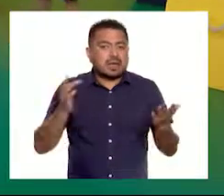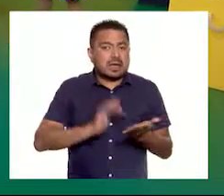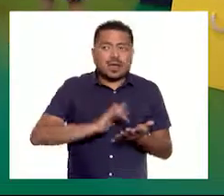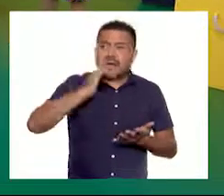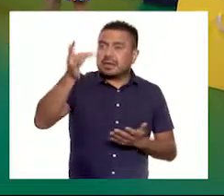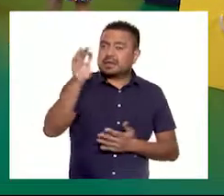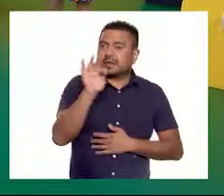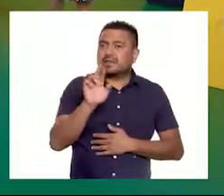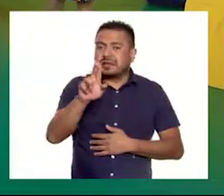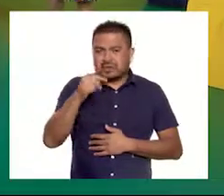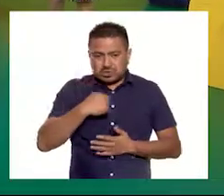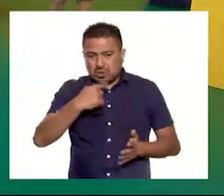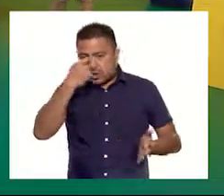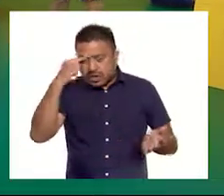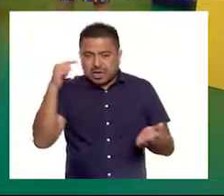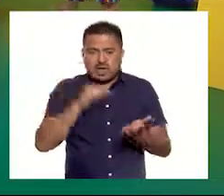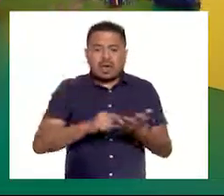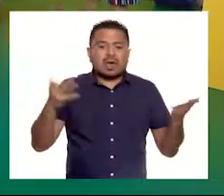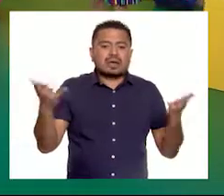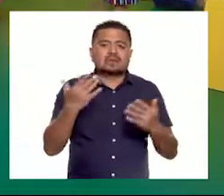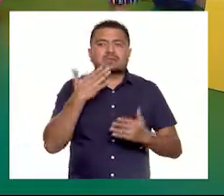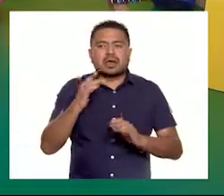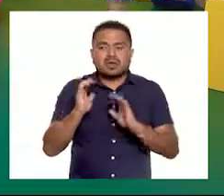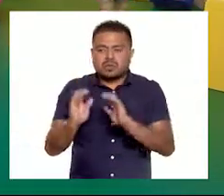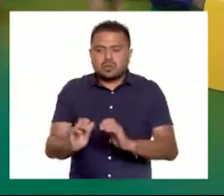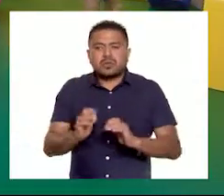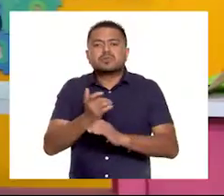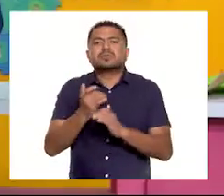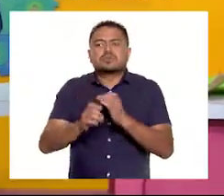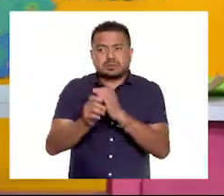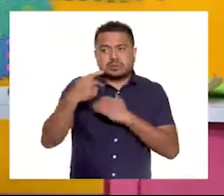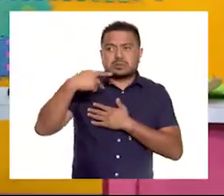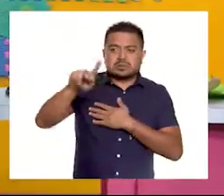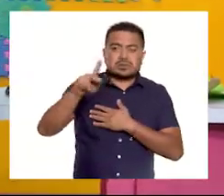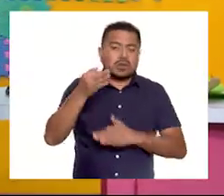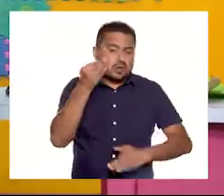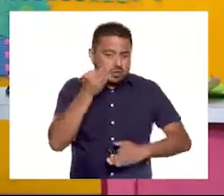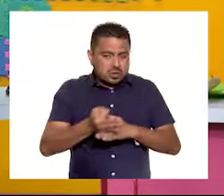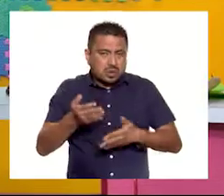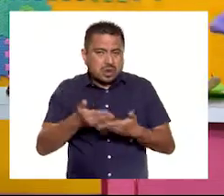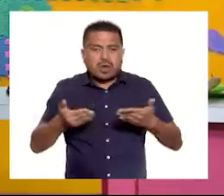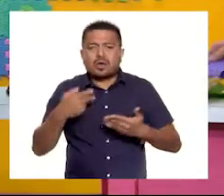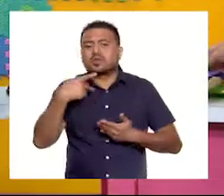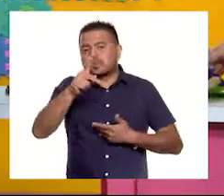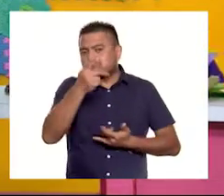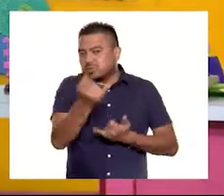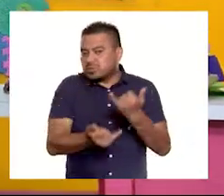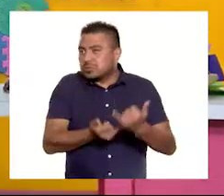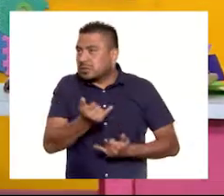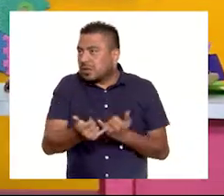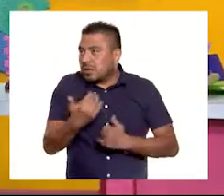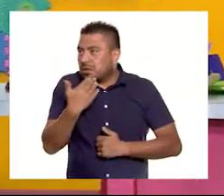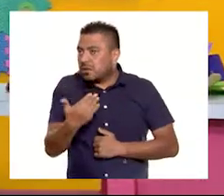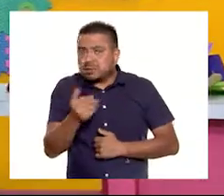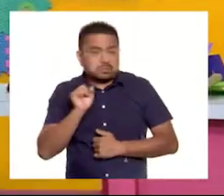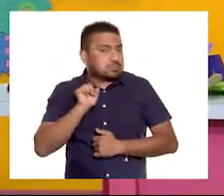Gracias, Fernando. Yo creo que haces bien en cuidar tus pertenencias. En este caso, tus juguetes. Sí.